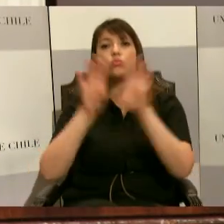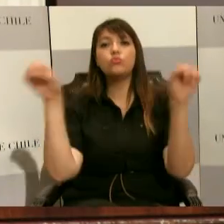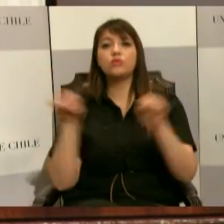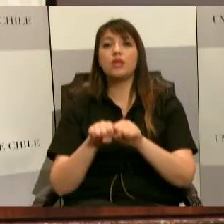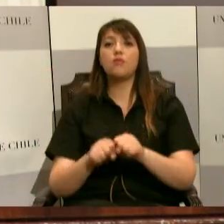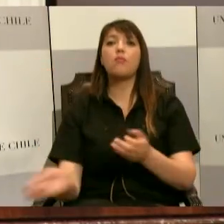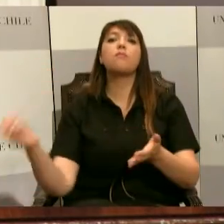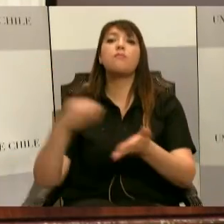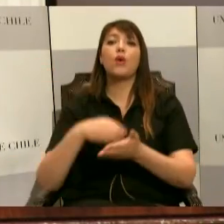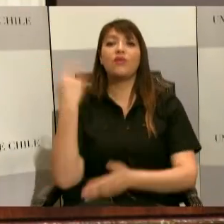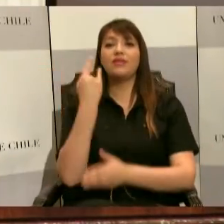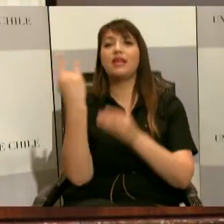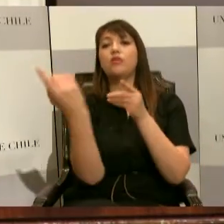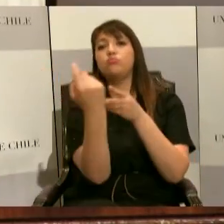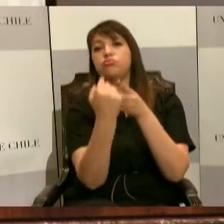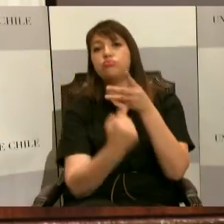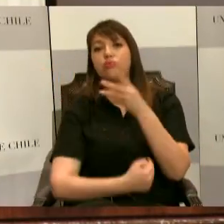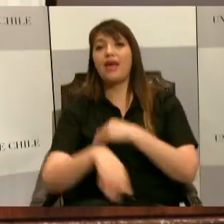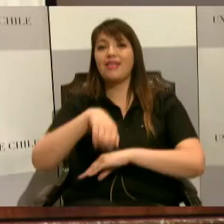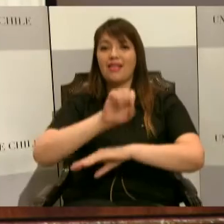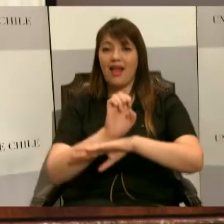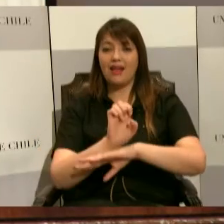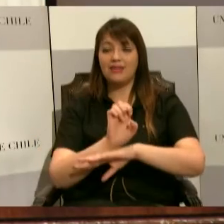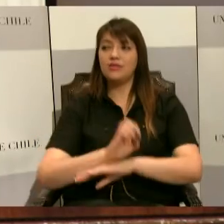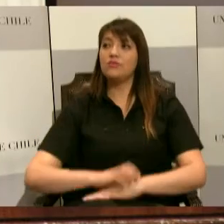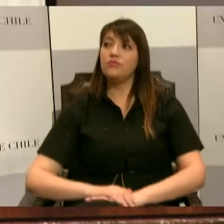de universidades estatales.